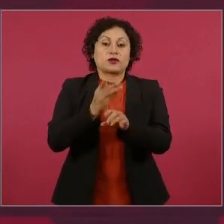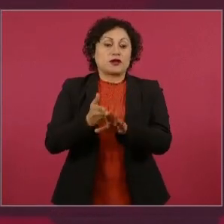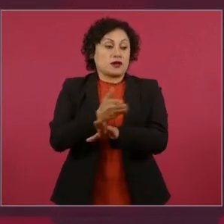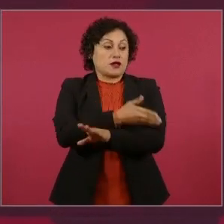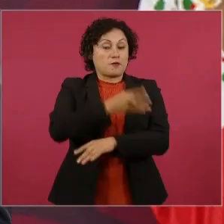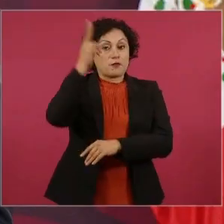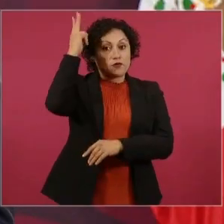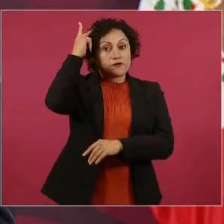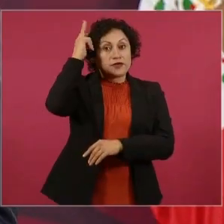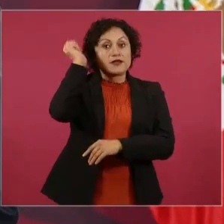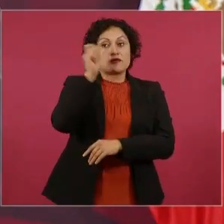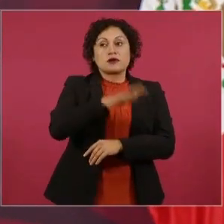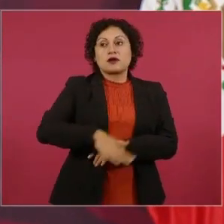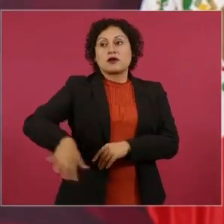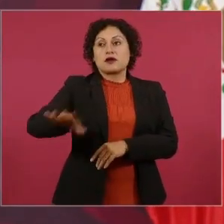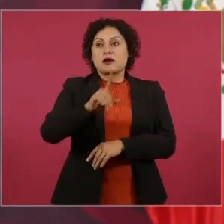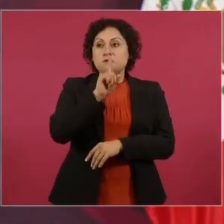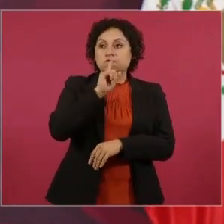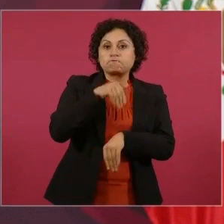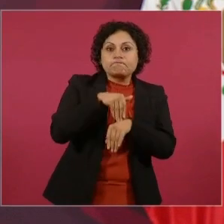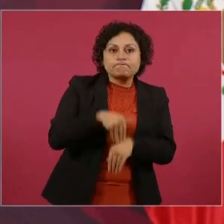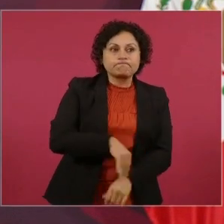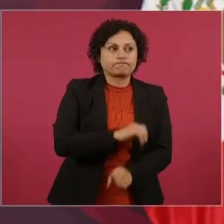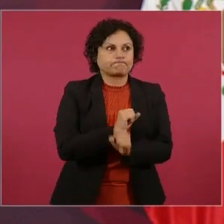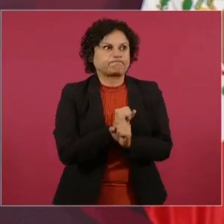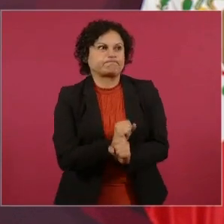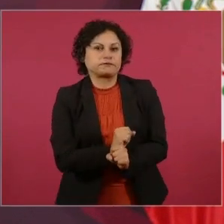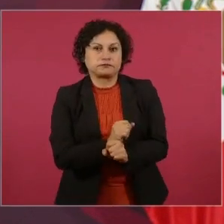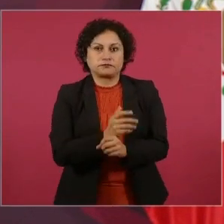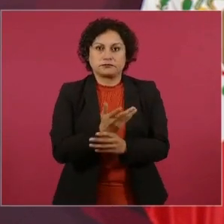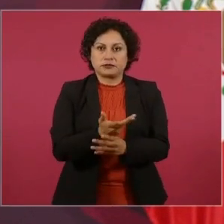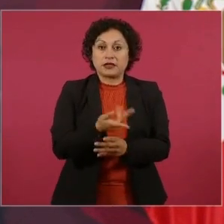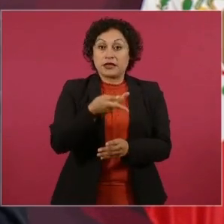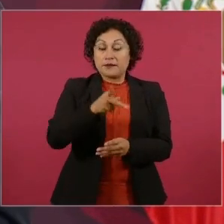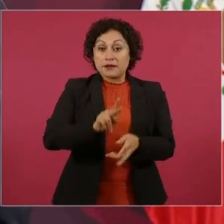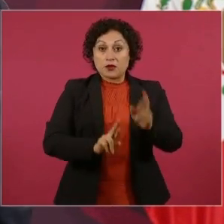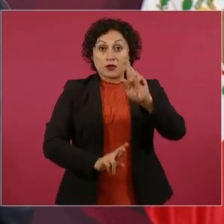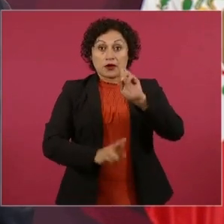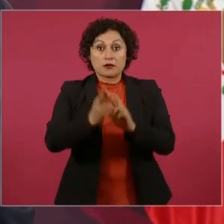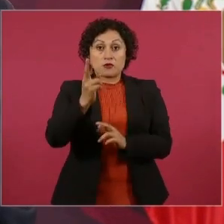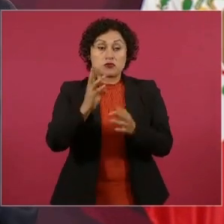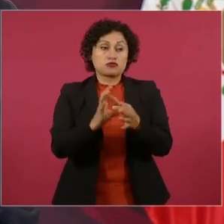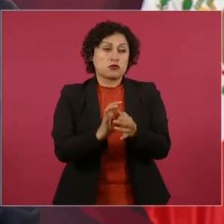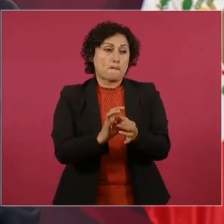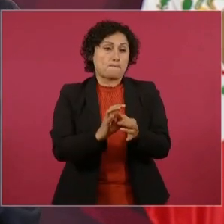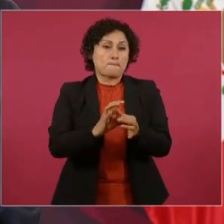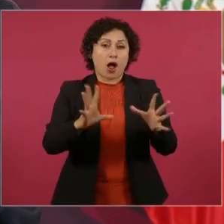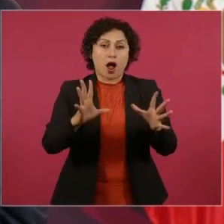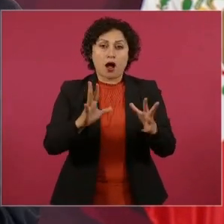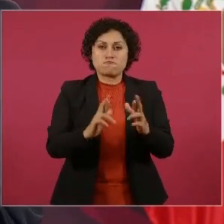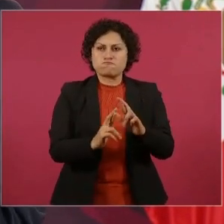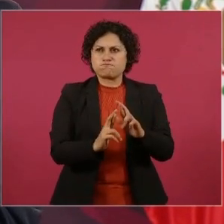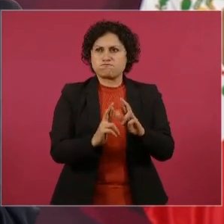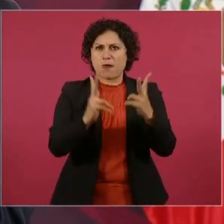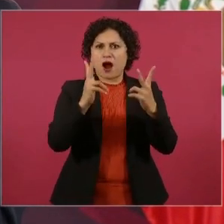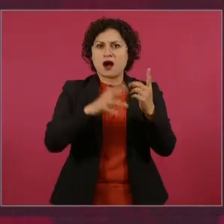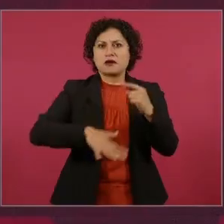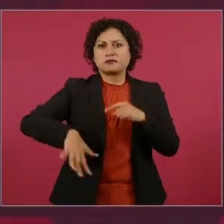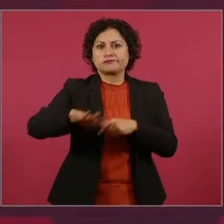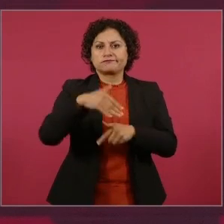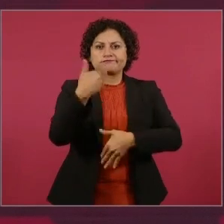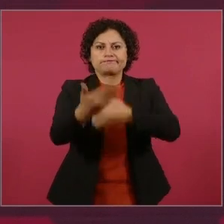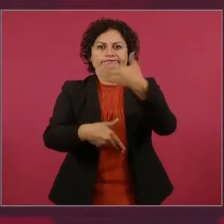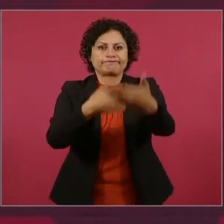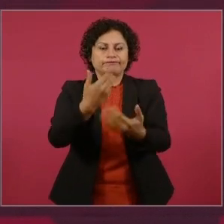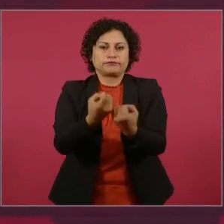esclavitud con la revolución se avanza mucho porque se